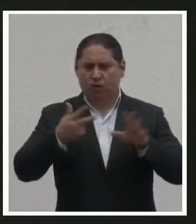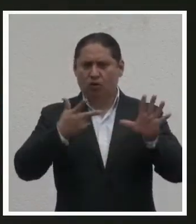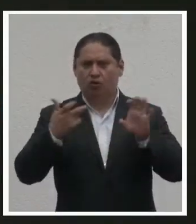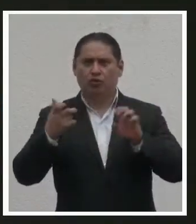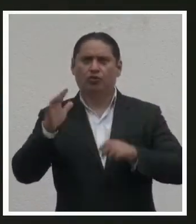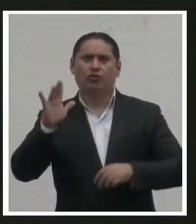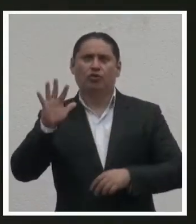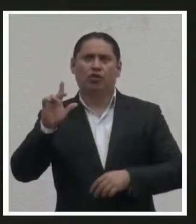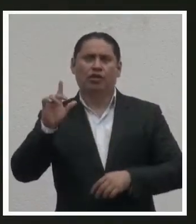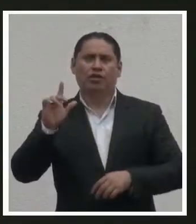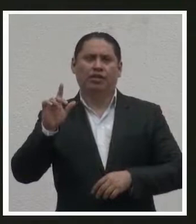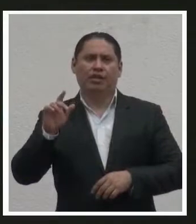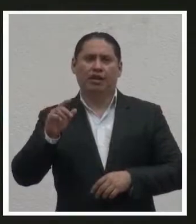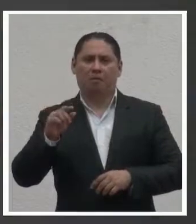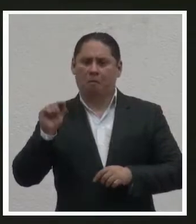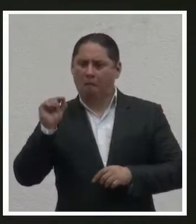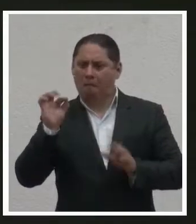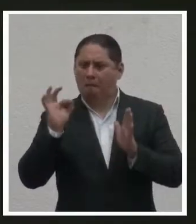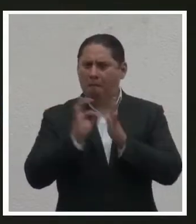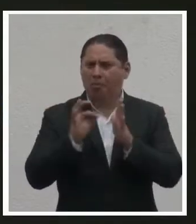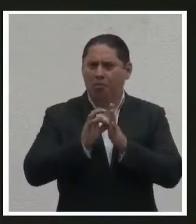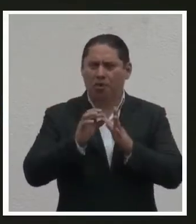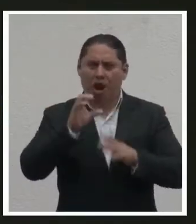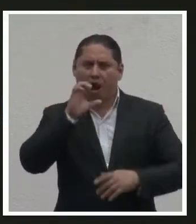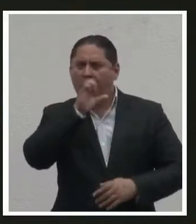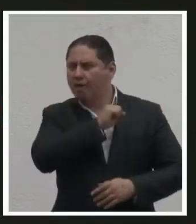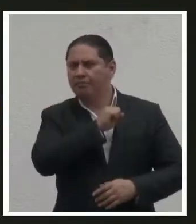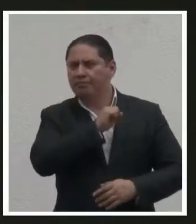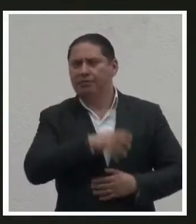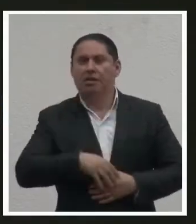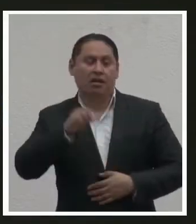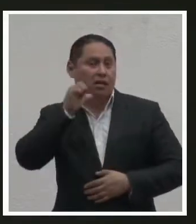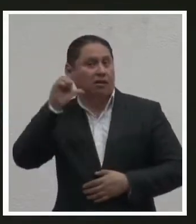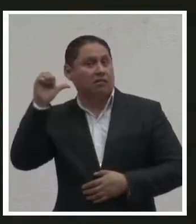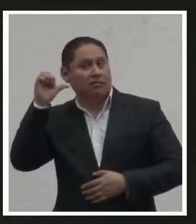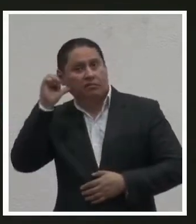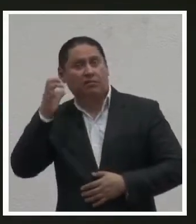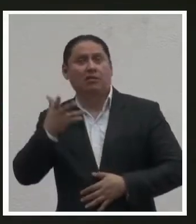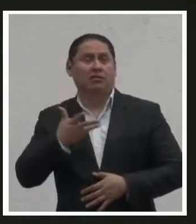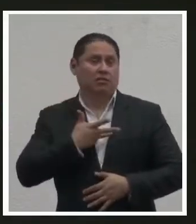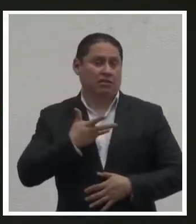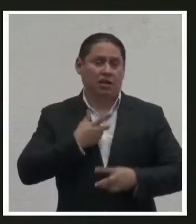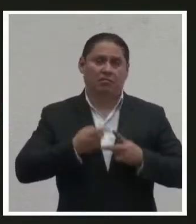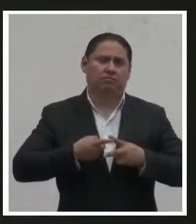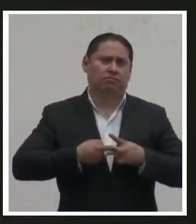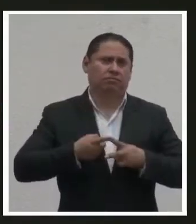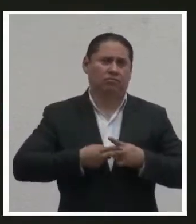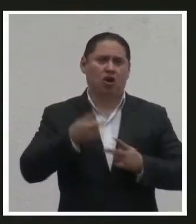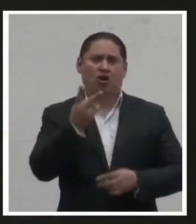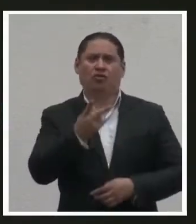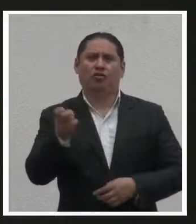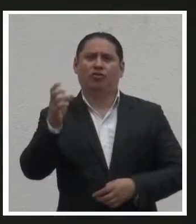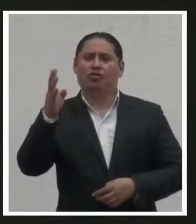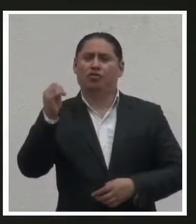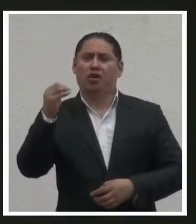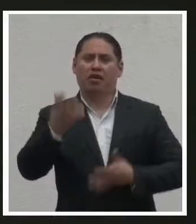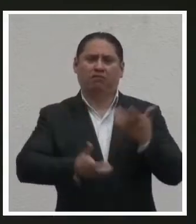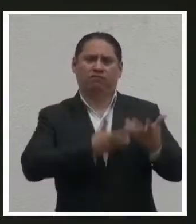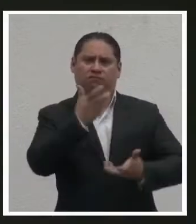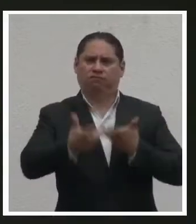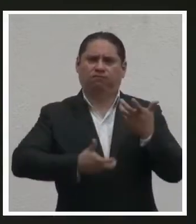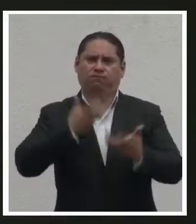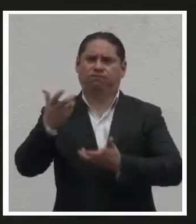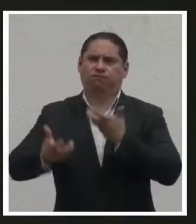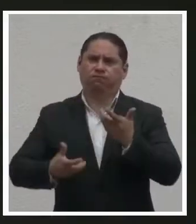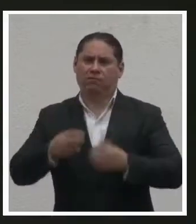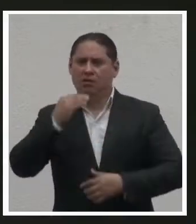850 puntos de calor, mientras que para el día de ayer se tenían contabilizado 209 incendios. Su